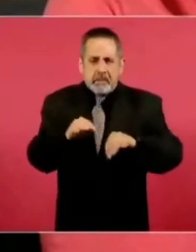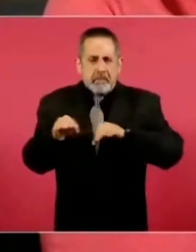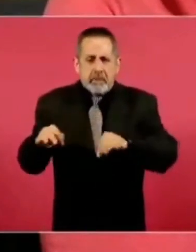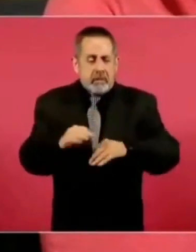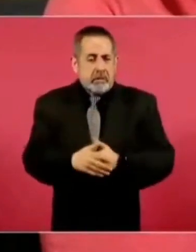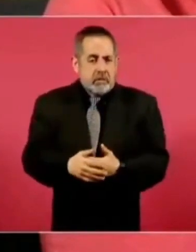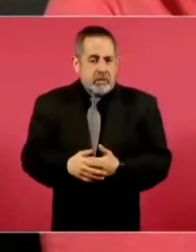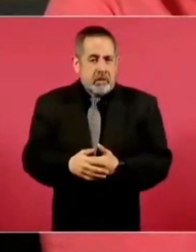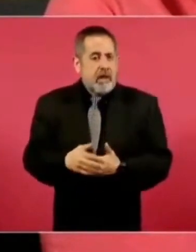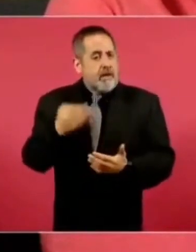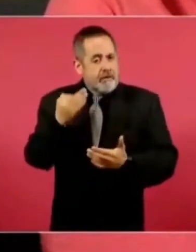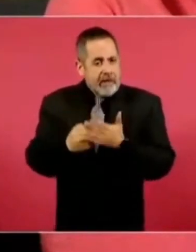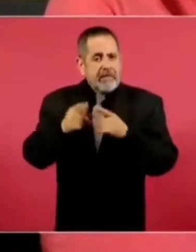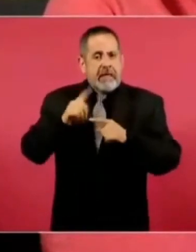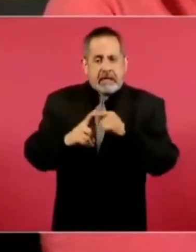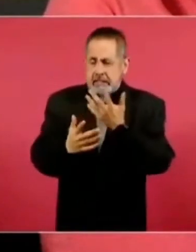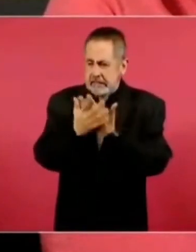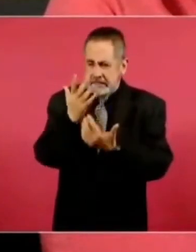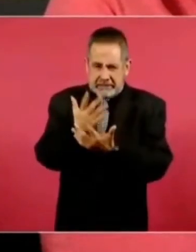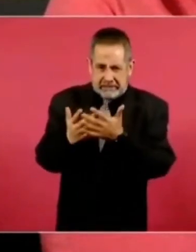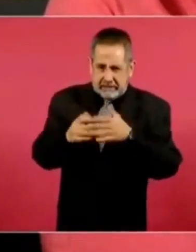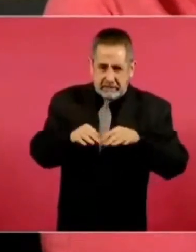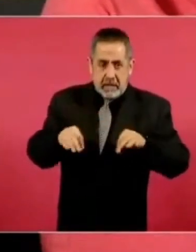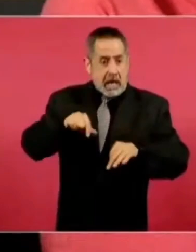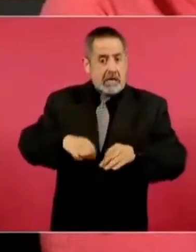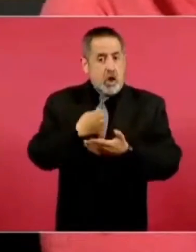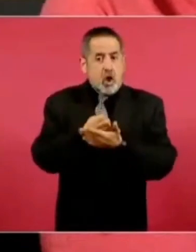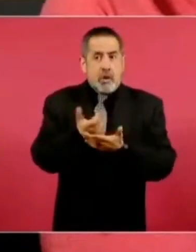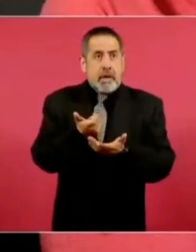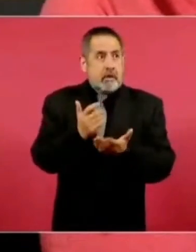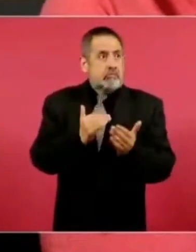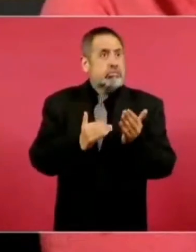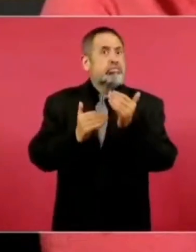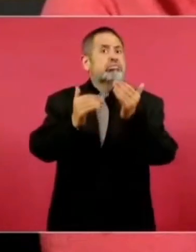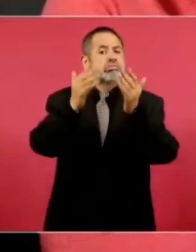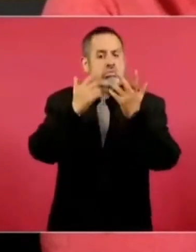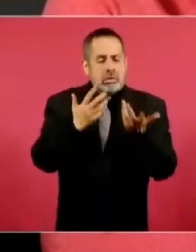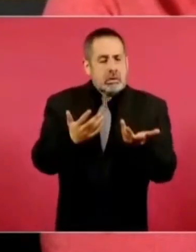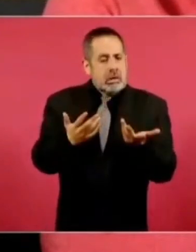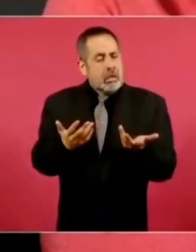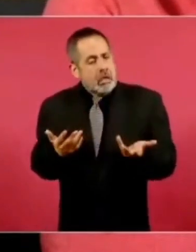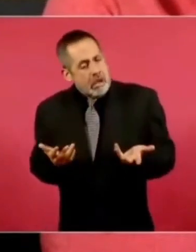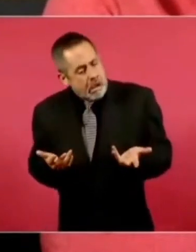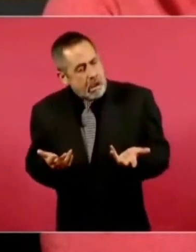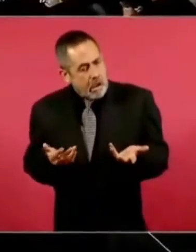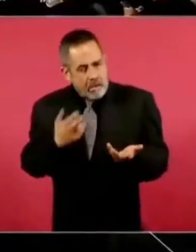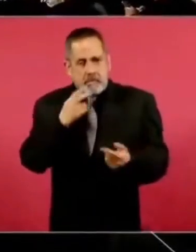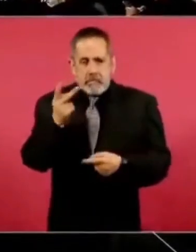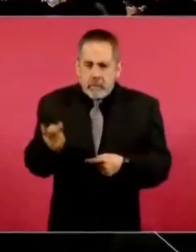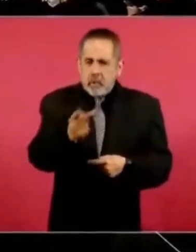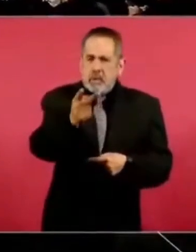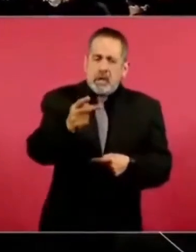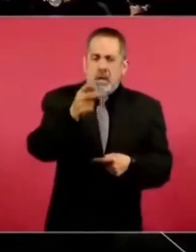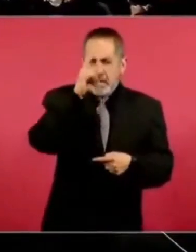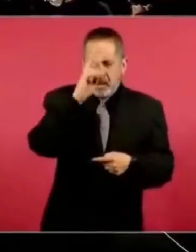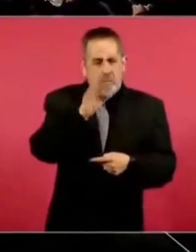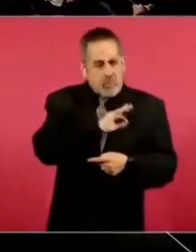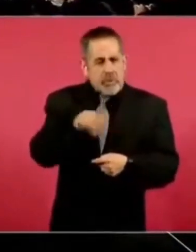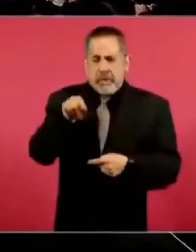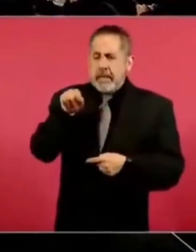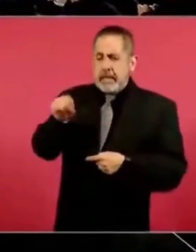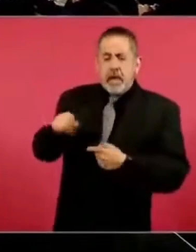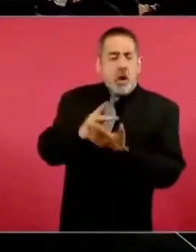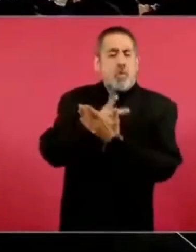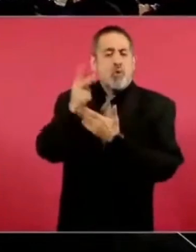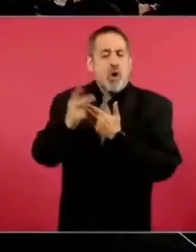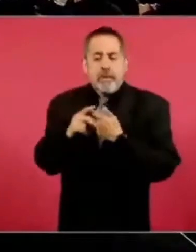hay mano de obra porque está creciendo la economía. Es uno preguntarle si finalmente se va a hacer este programa